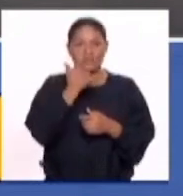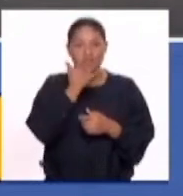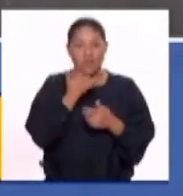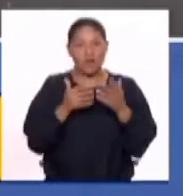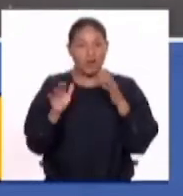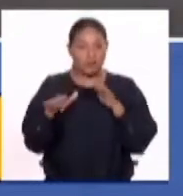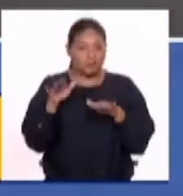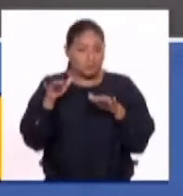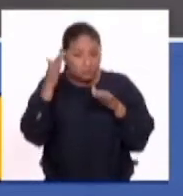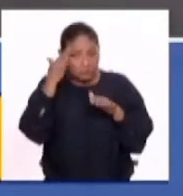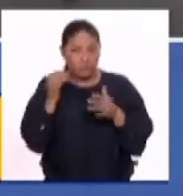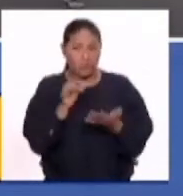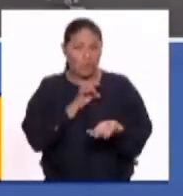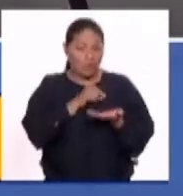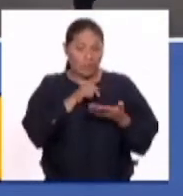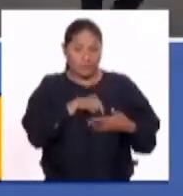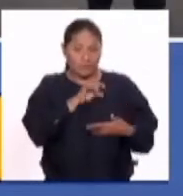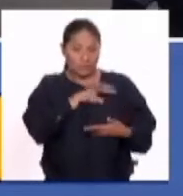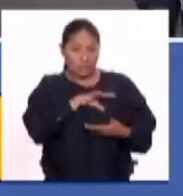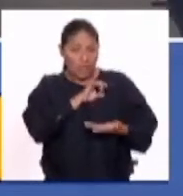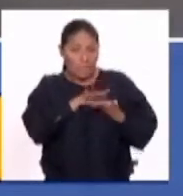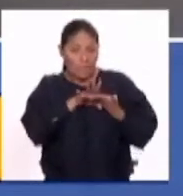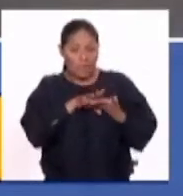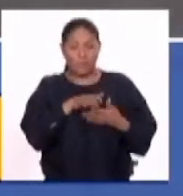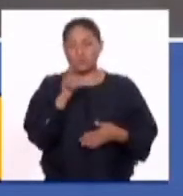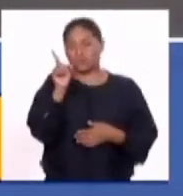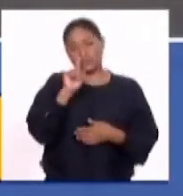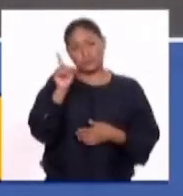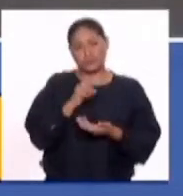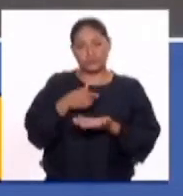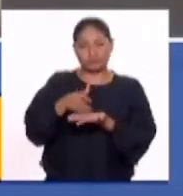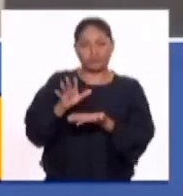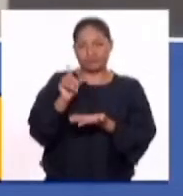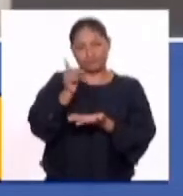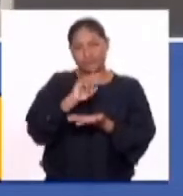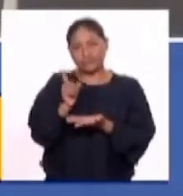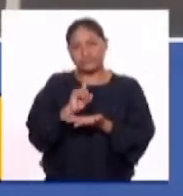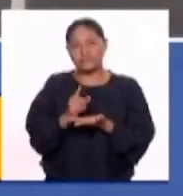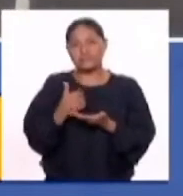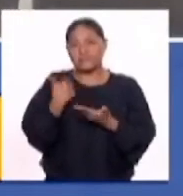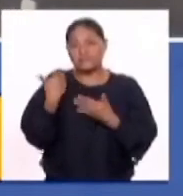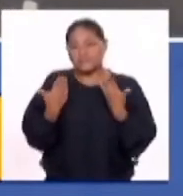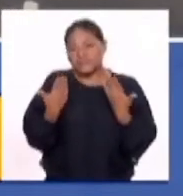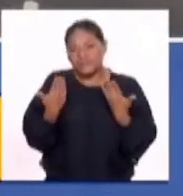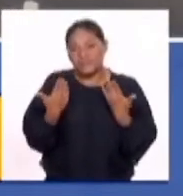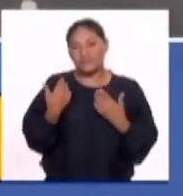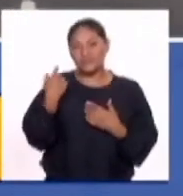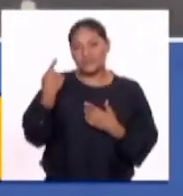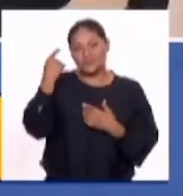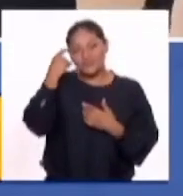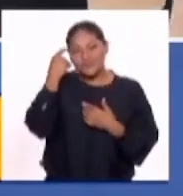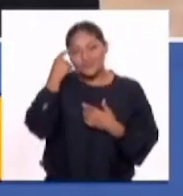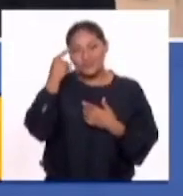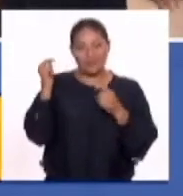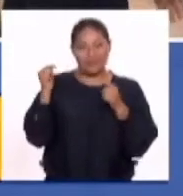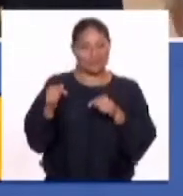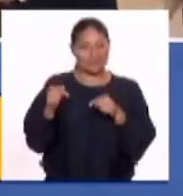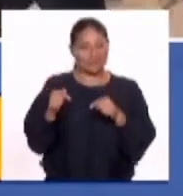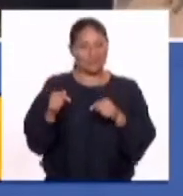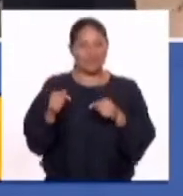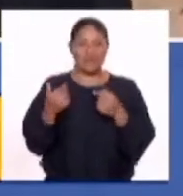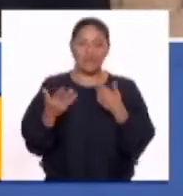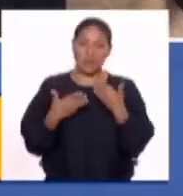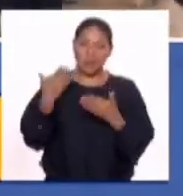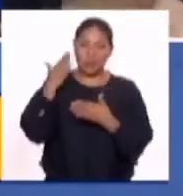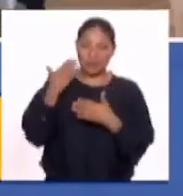no están expulsados, por lo tanto, no necesariamente, bajo ningún punto de vista, aplicaría aquí que, en este caso,